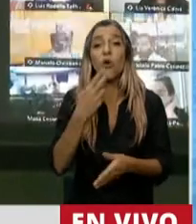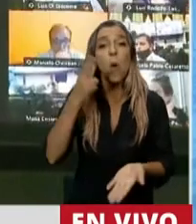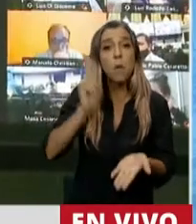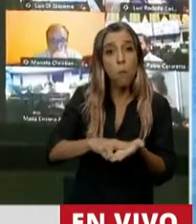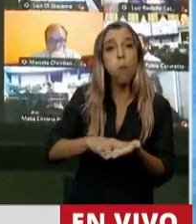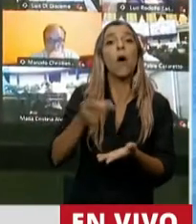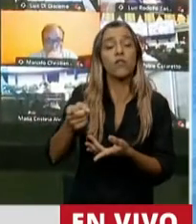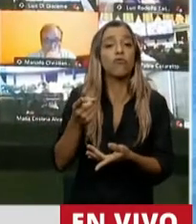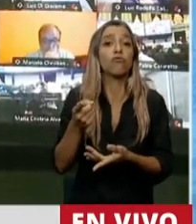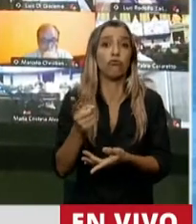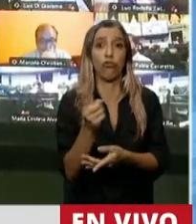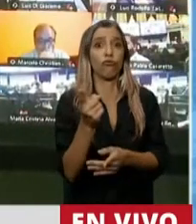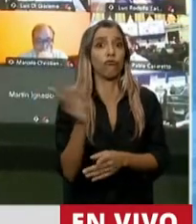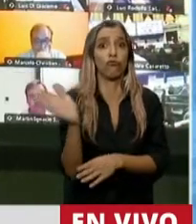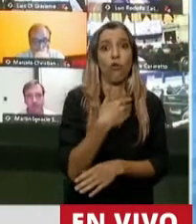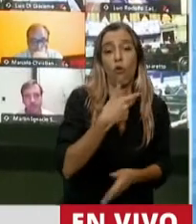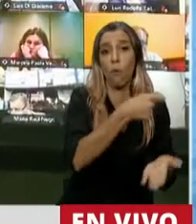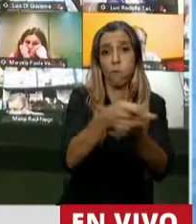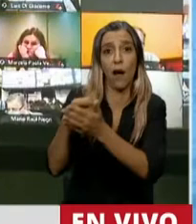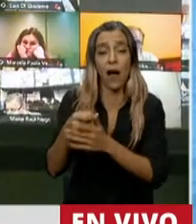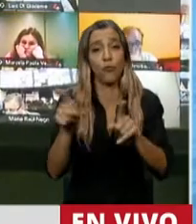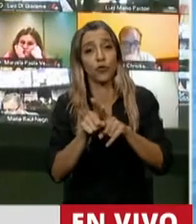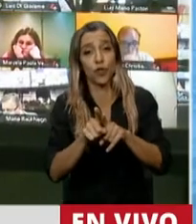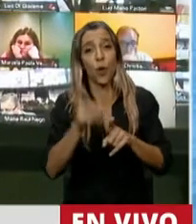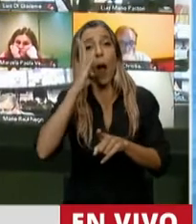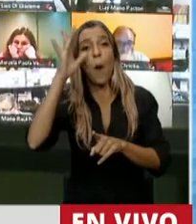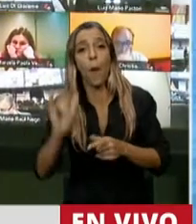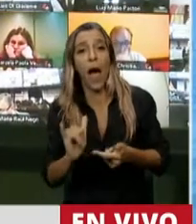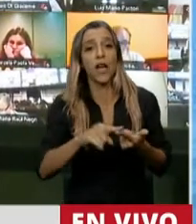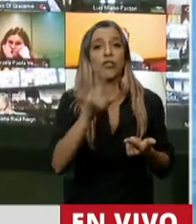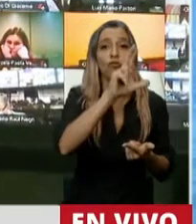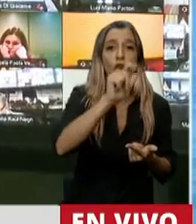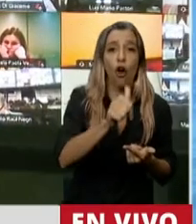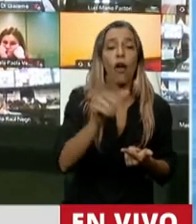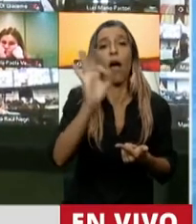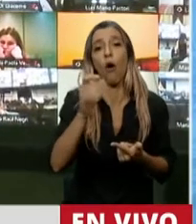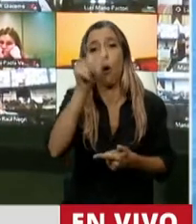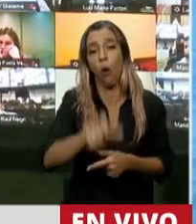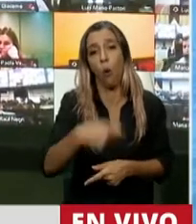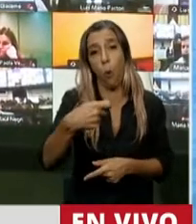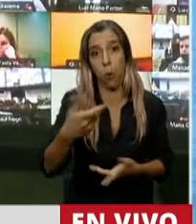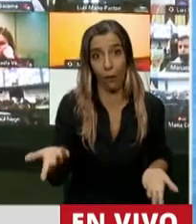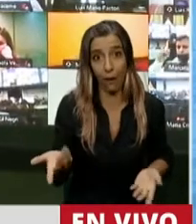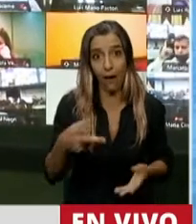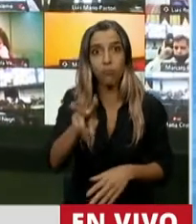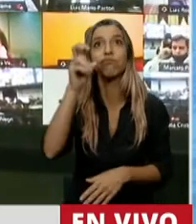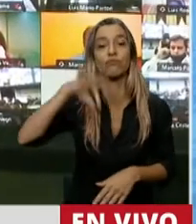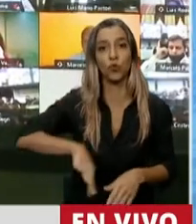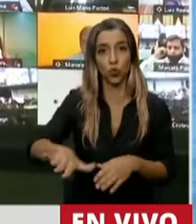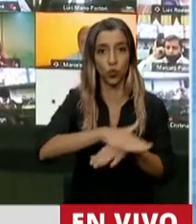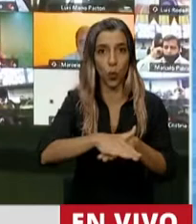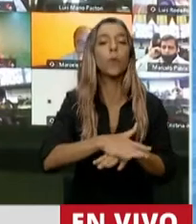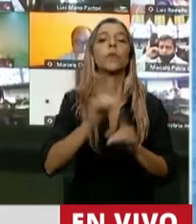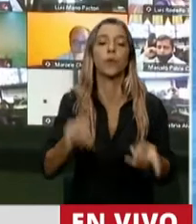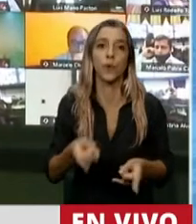lo pagamos en la misma medida Paolo Roca, Lázaro Báez o un jubilado que cobra la mínima. En este contexto estamos